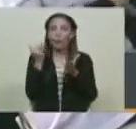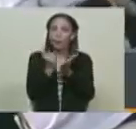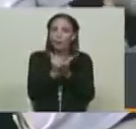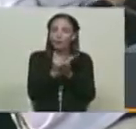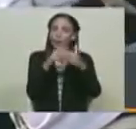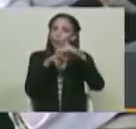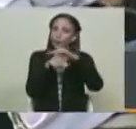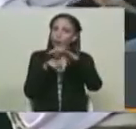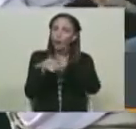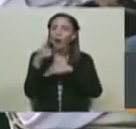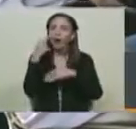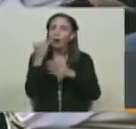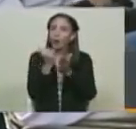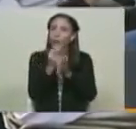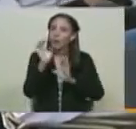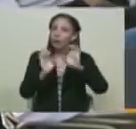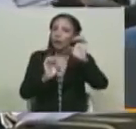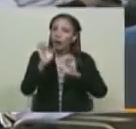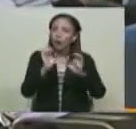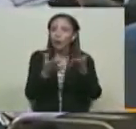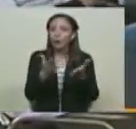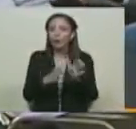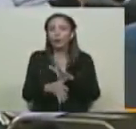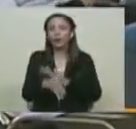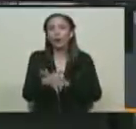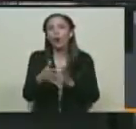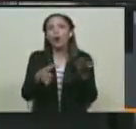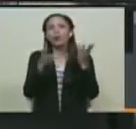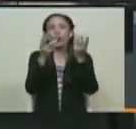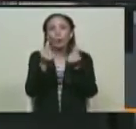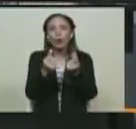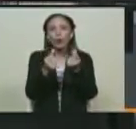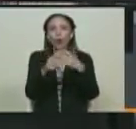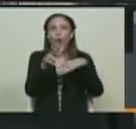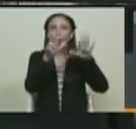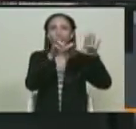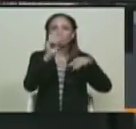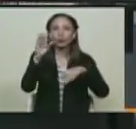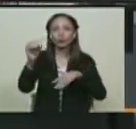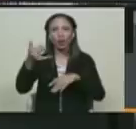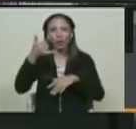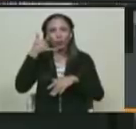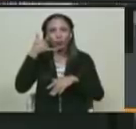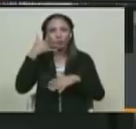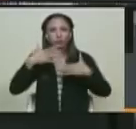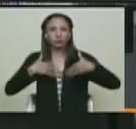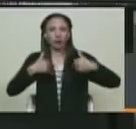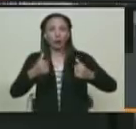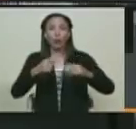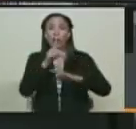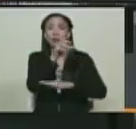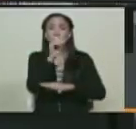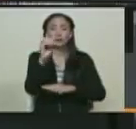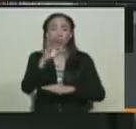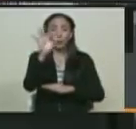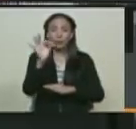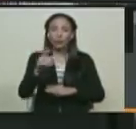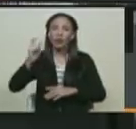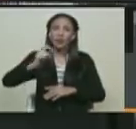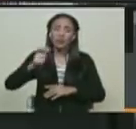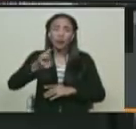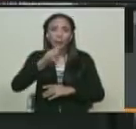Barrio Adentro 800 salud este año y llegar al 100% de los que necesiten